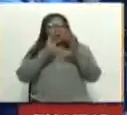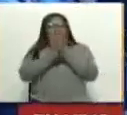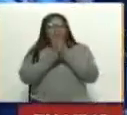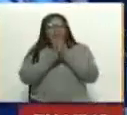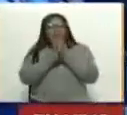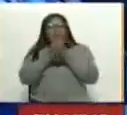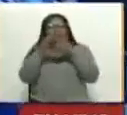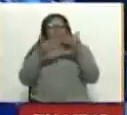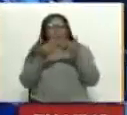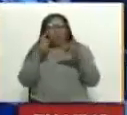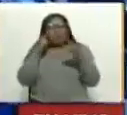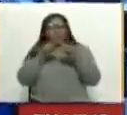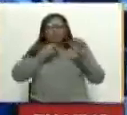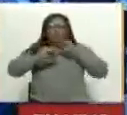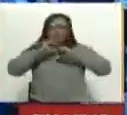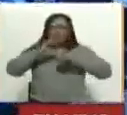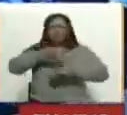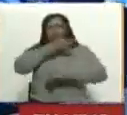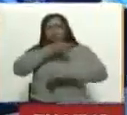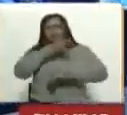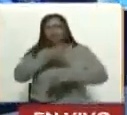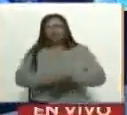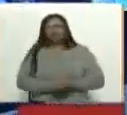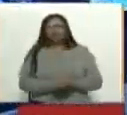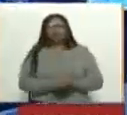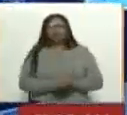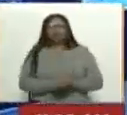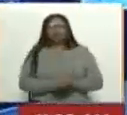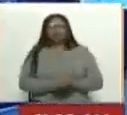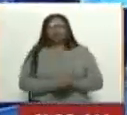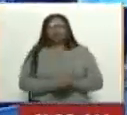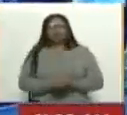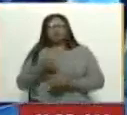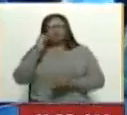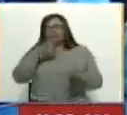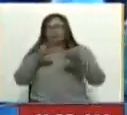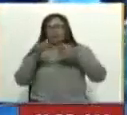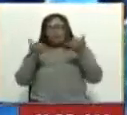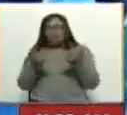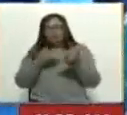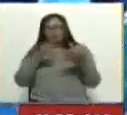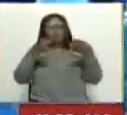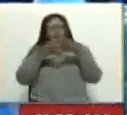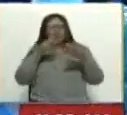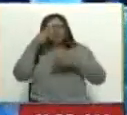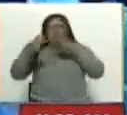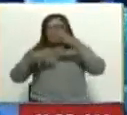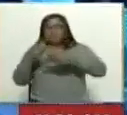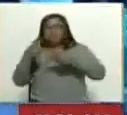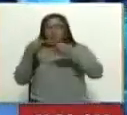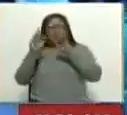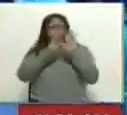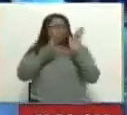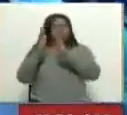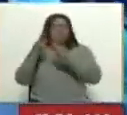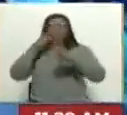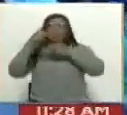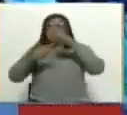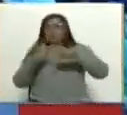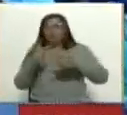activistas movimientos sociales una serie de invitados militantes de partidos políticos de otras organizaciones políticas